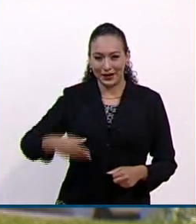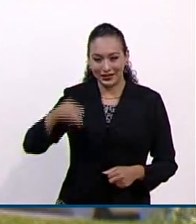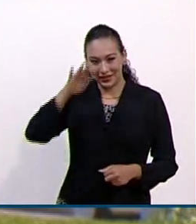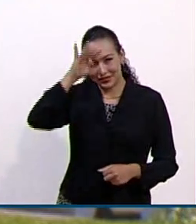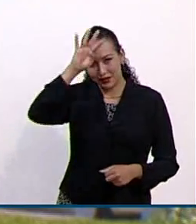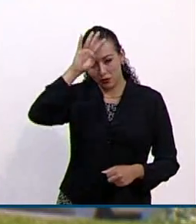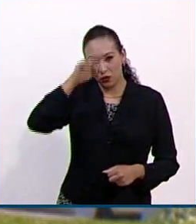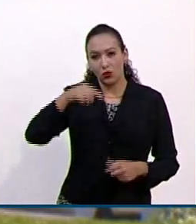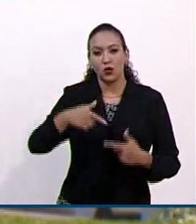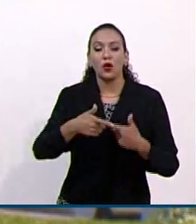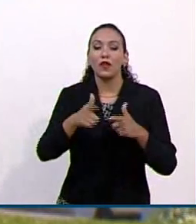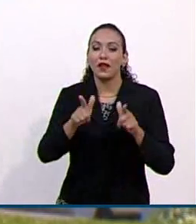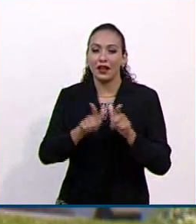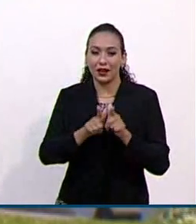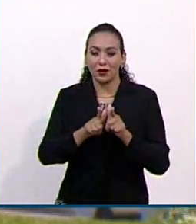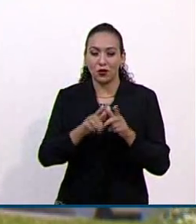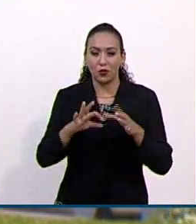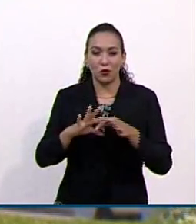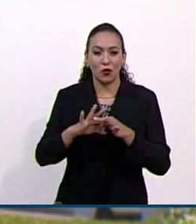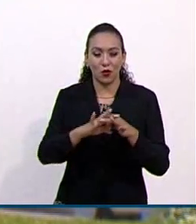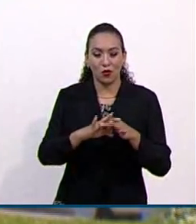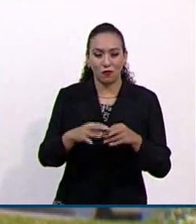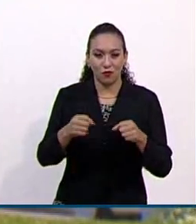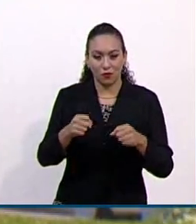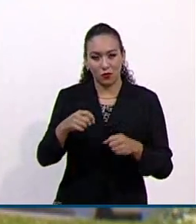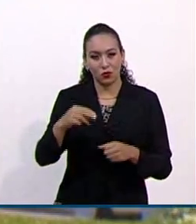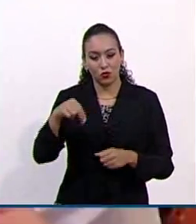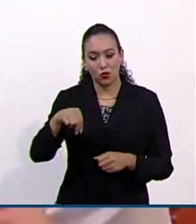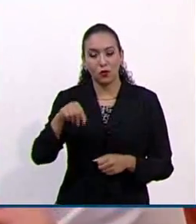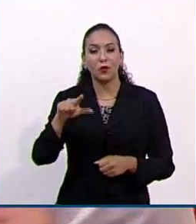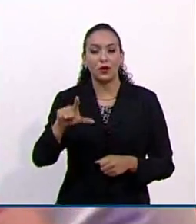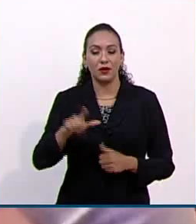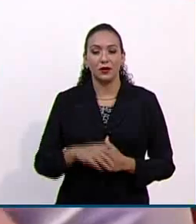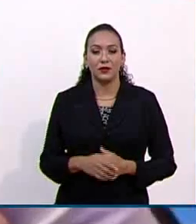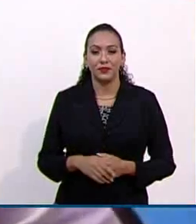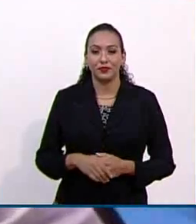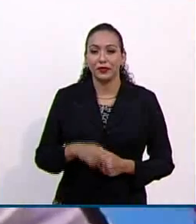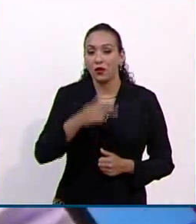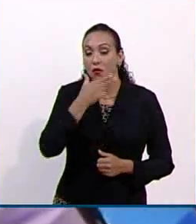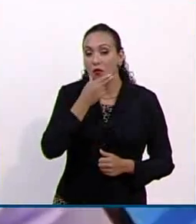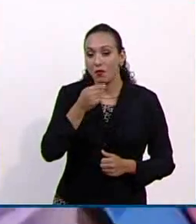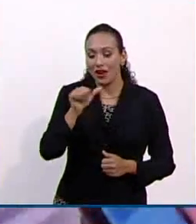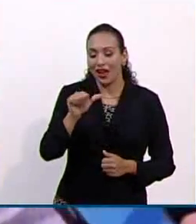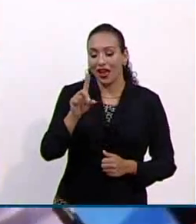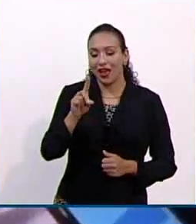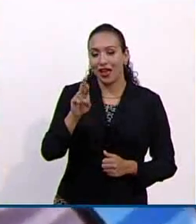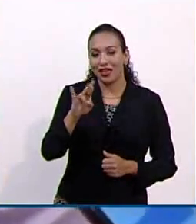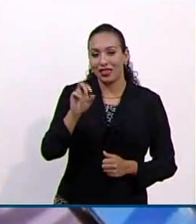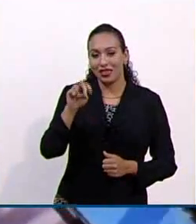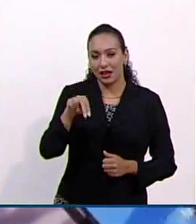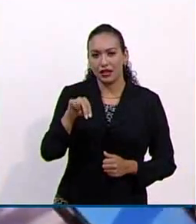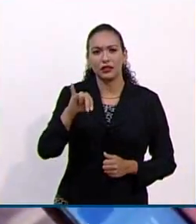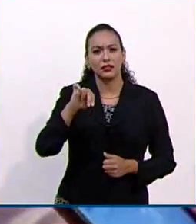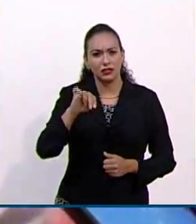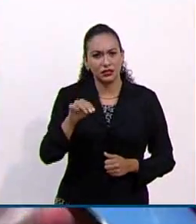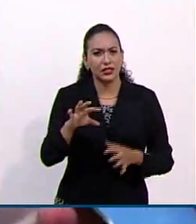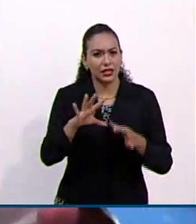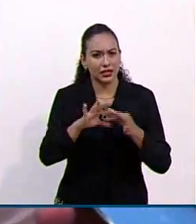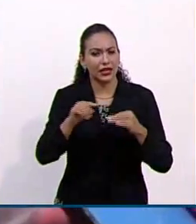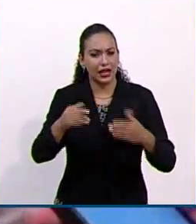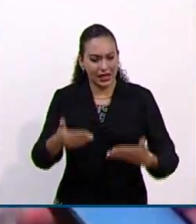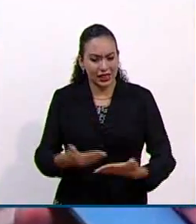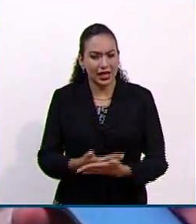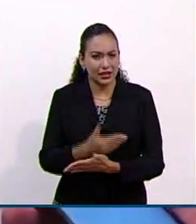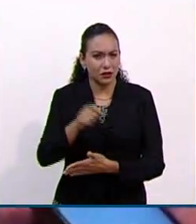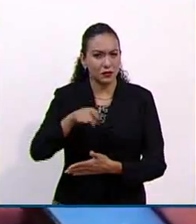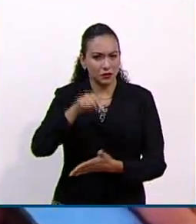la Alianza Fuerza y Corazón por Nuevo León, Adrián de la Garza, sí cumplió con el requisito de residencia para aspirar a